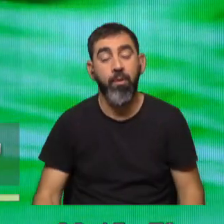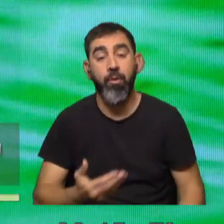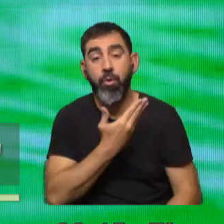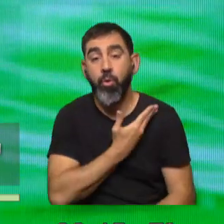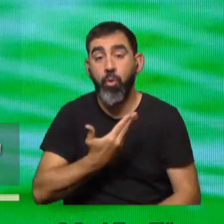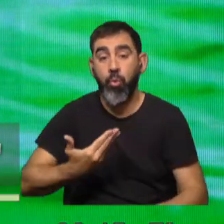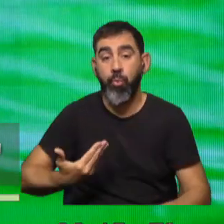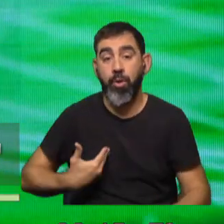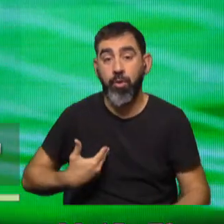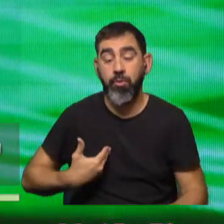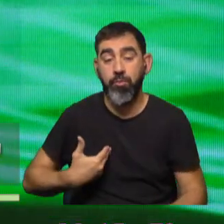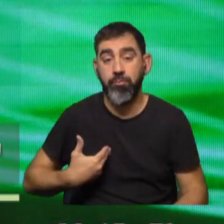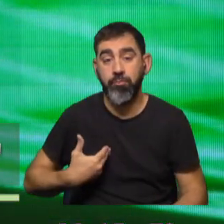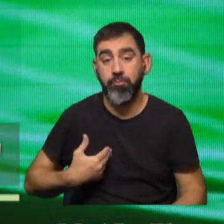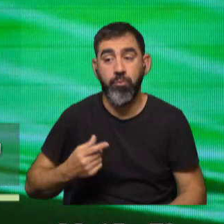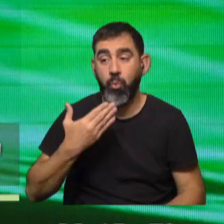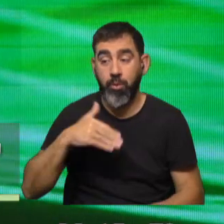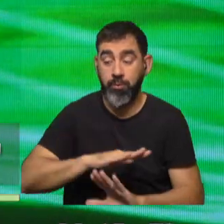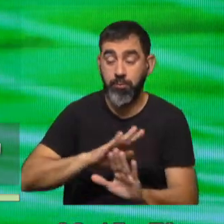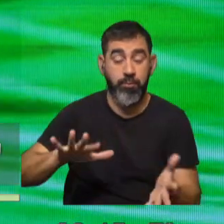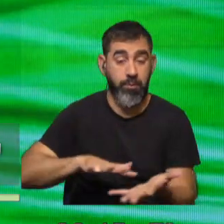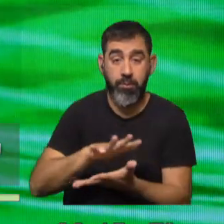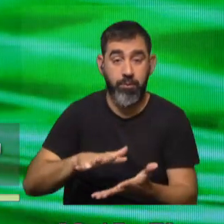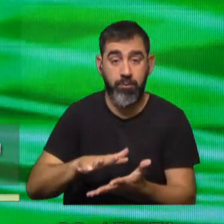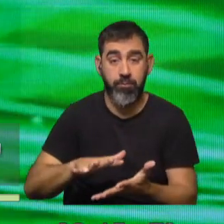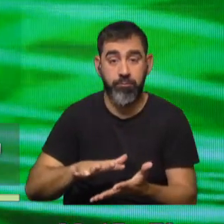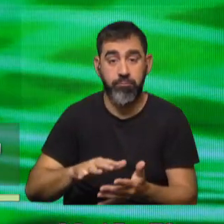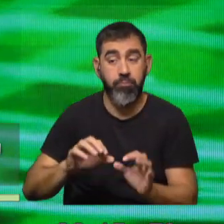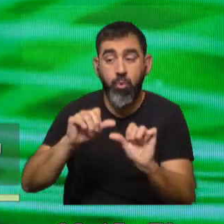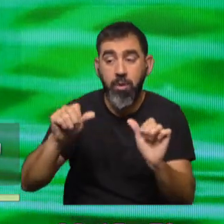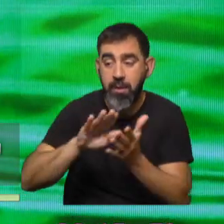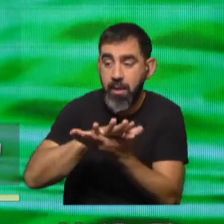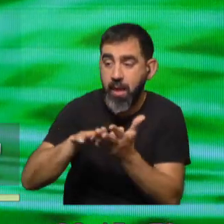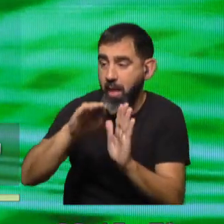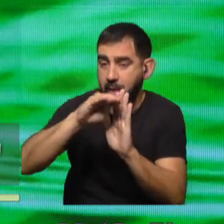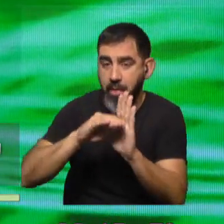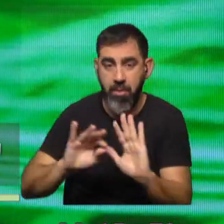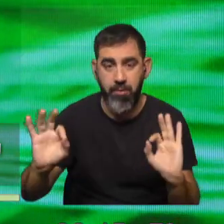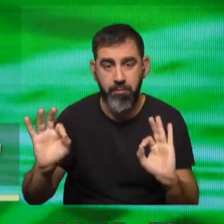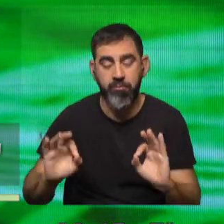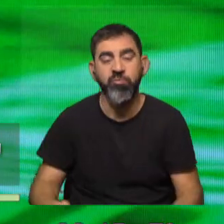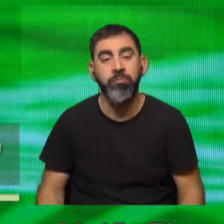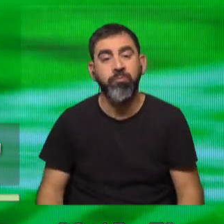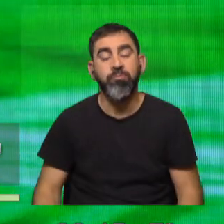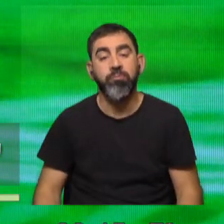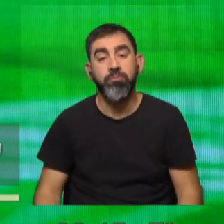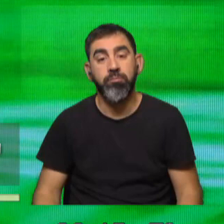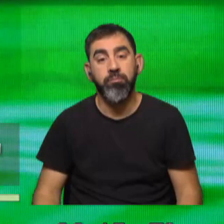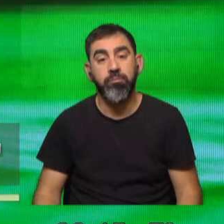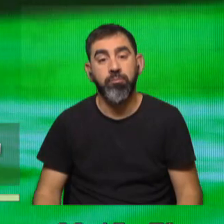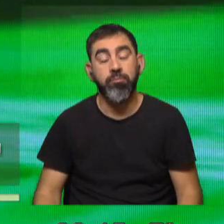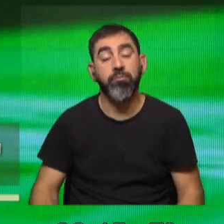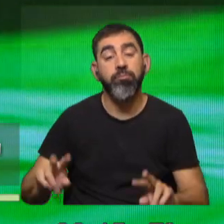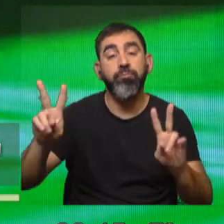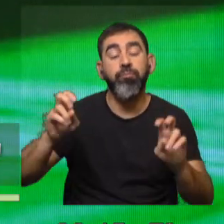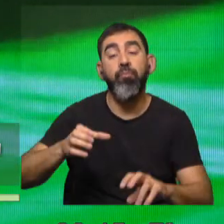gobierno de turno claramente no lo entendió porque no están estas medidas paliativas introdujimos el concepto de